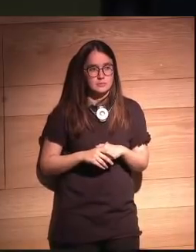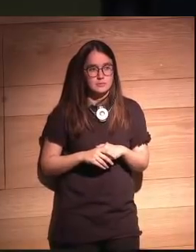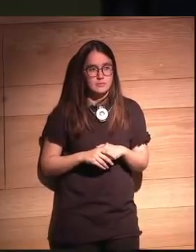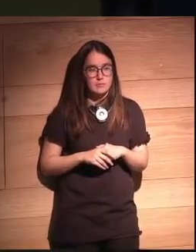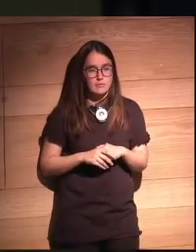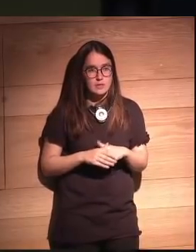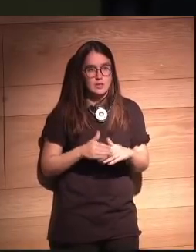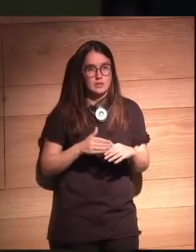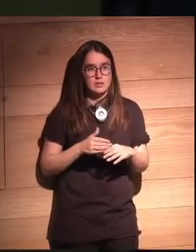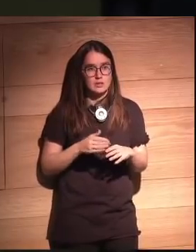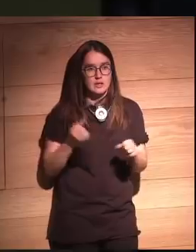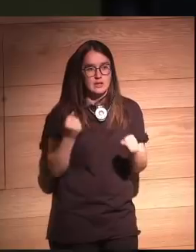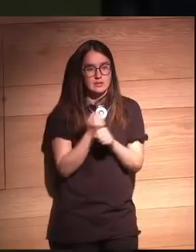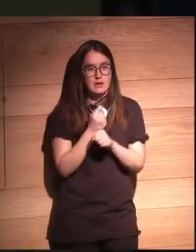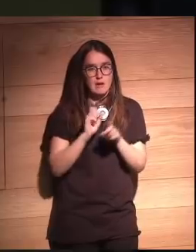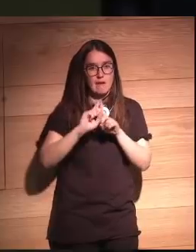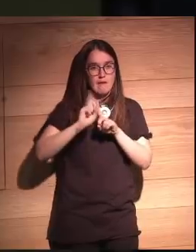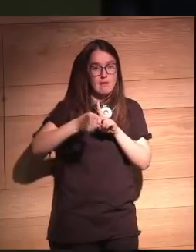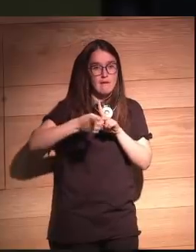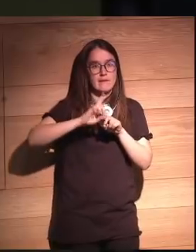el ir y volver del trabajo.